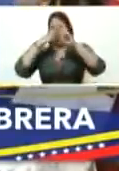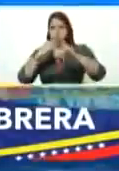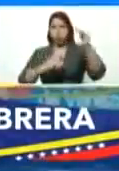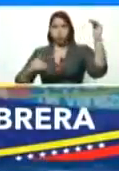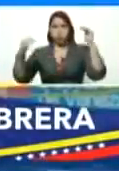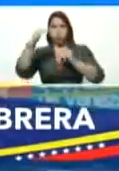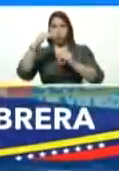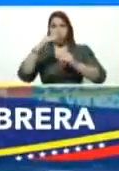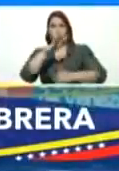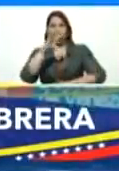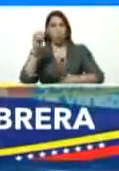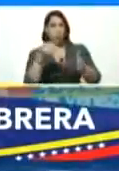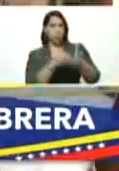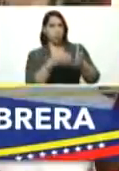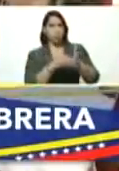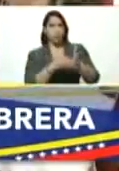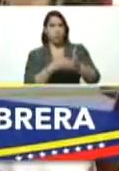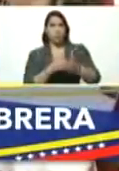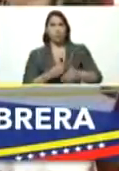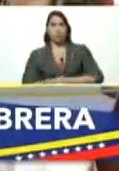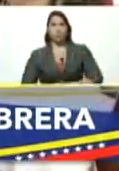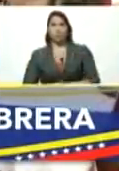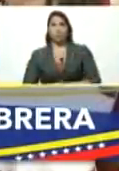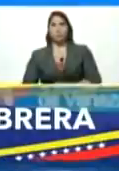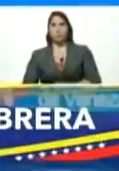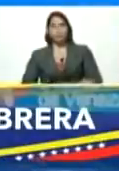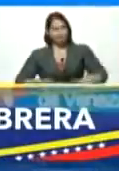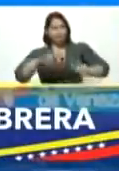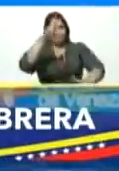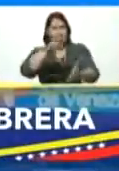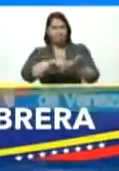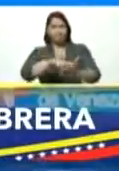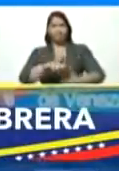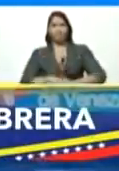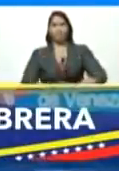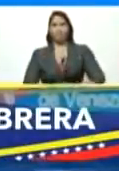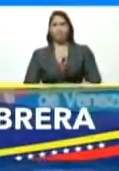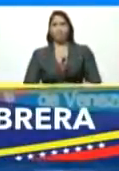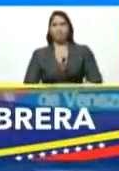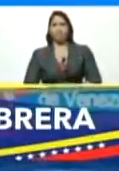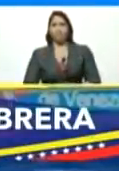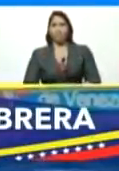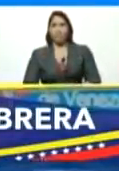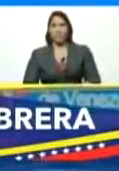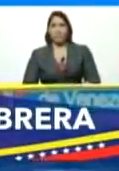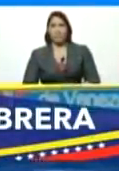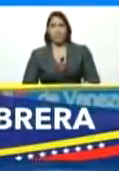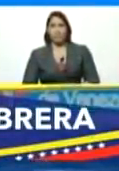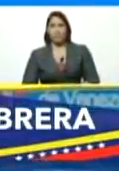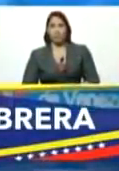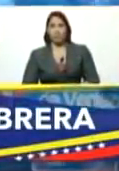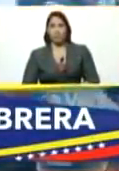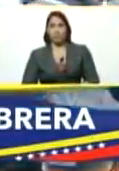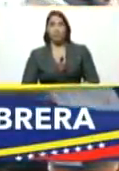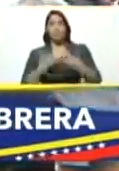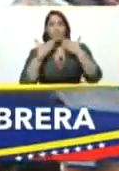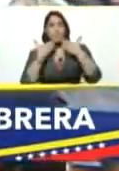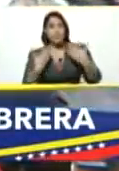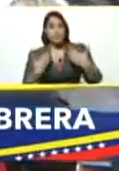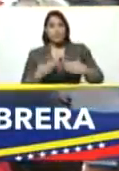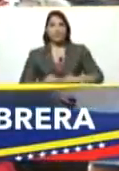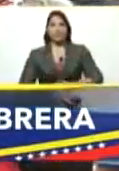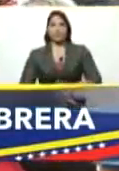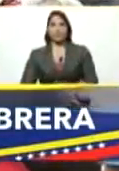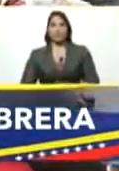400 mil 400 mil barriles la semar y alejandra graciasmaria alessandro